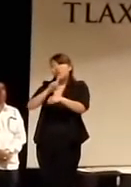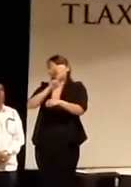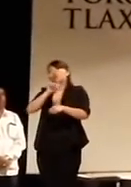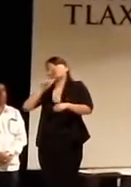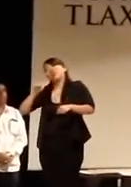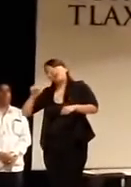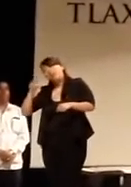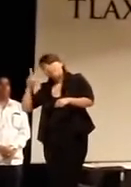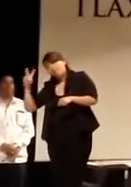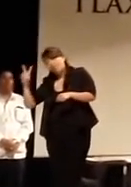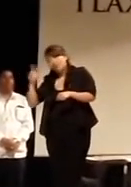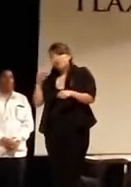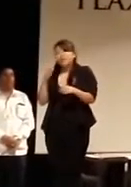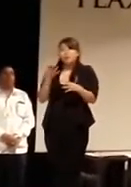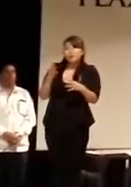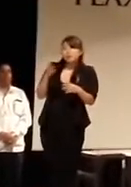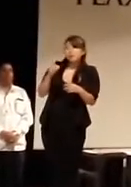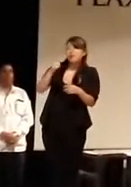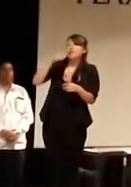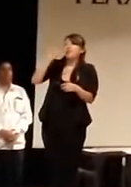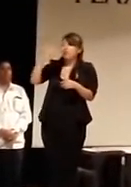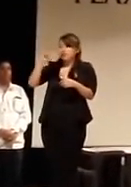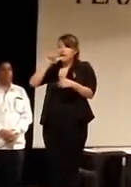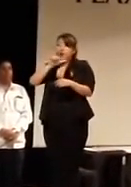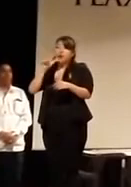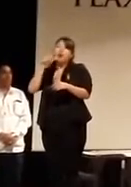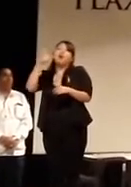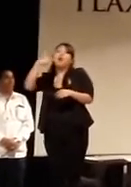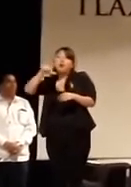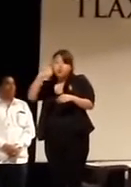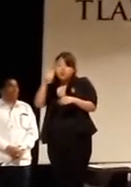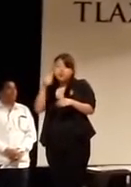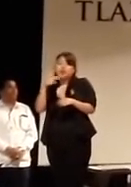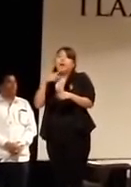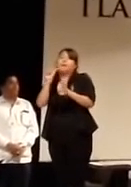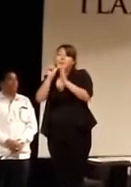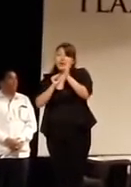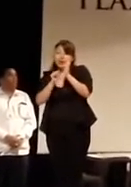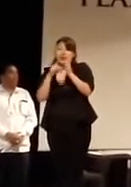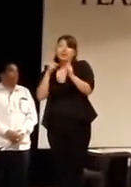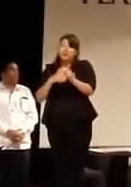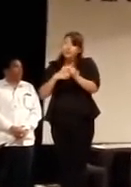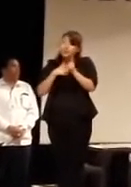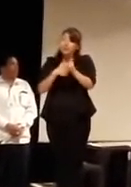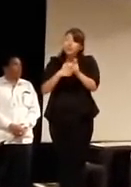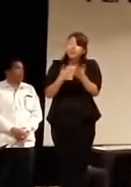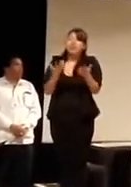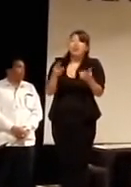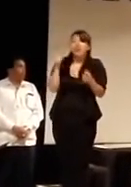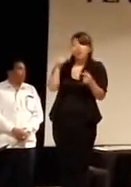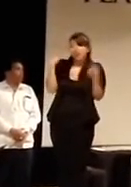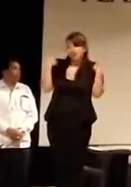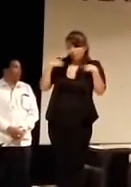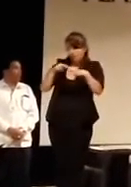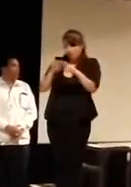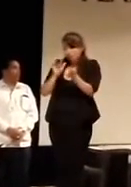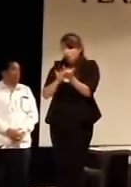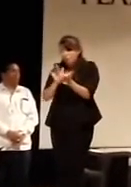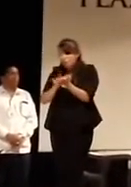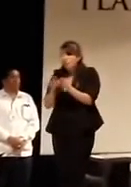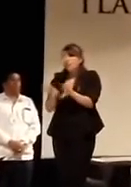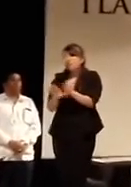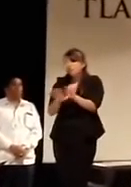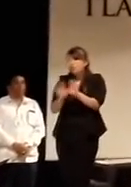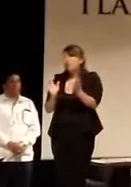10 u 11 meses en un contacto continuo, en la búsqueda de crear condiciones para su aprendizaje, pero